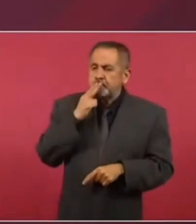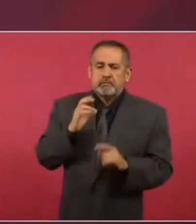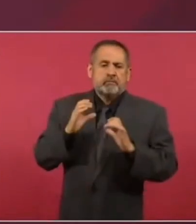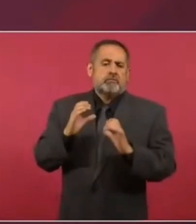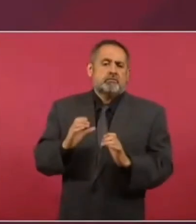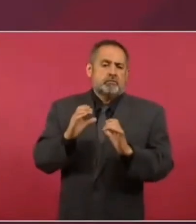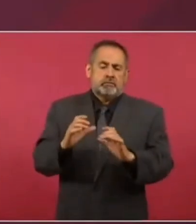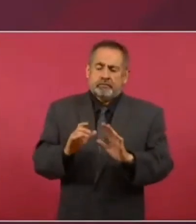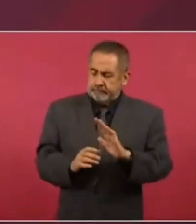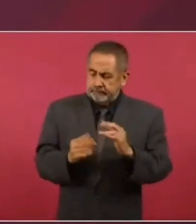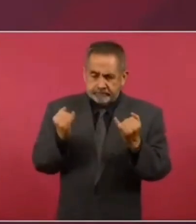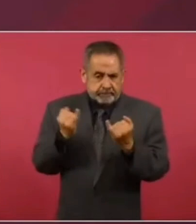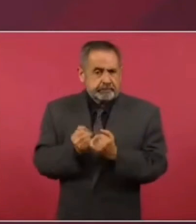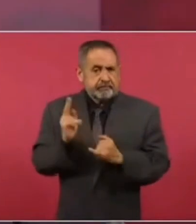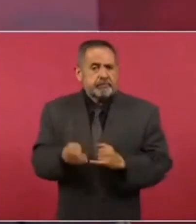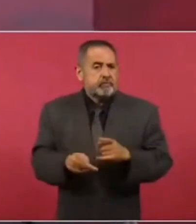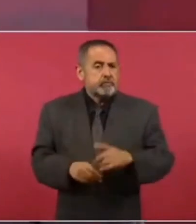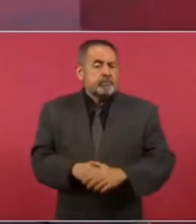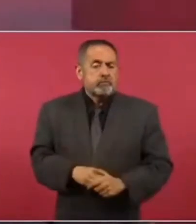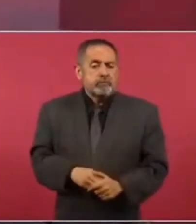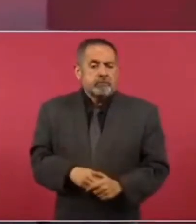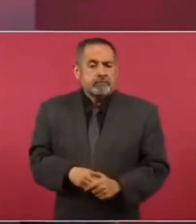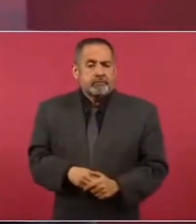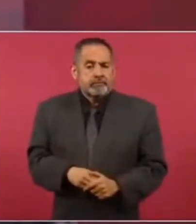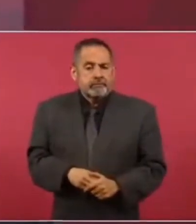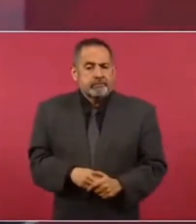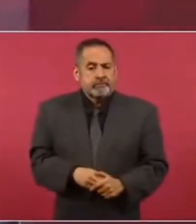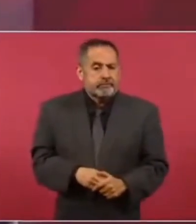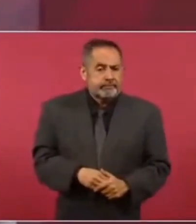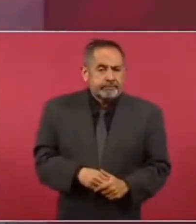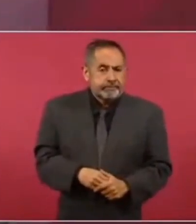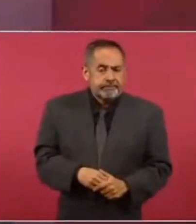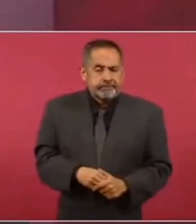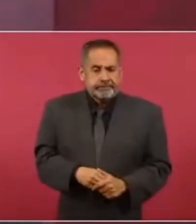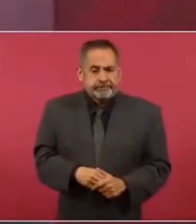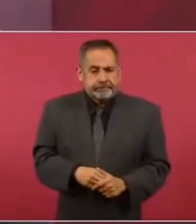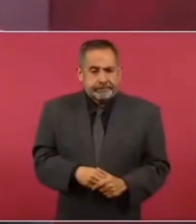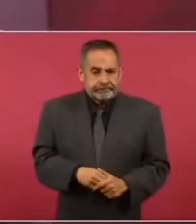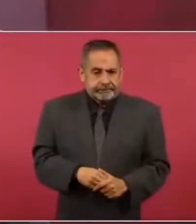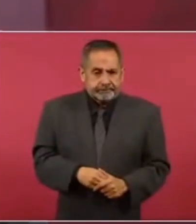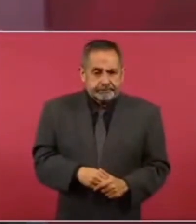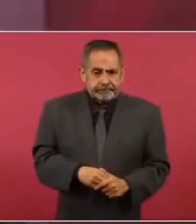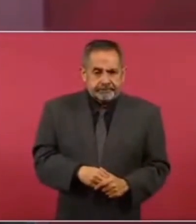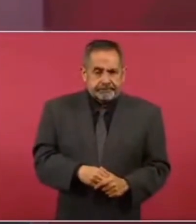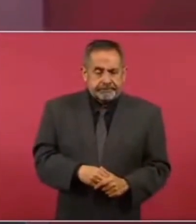poniendo